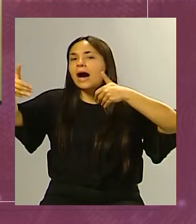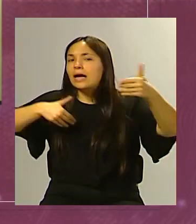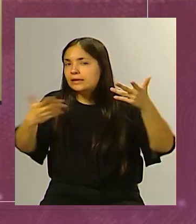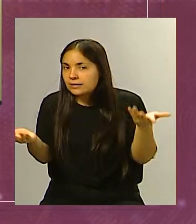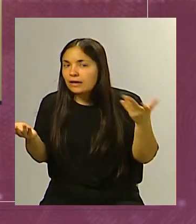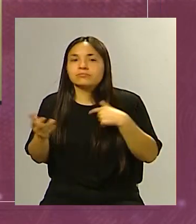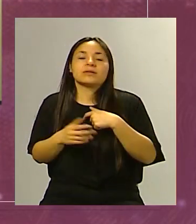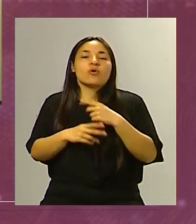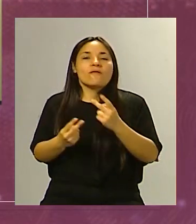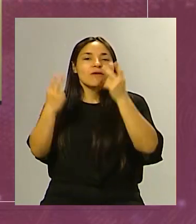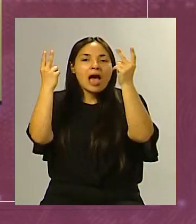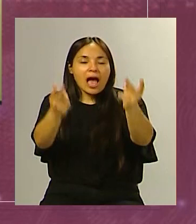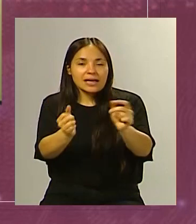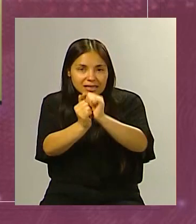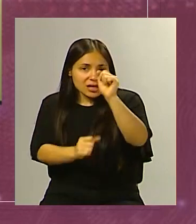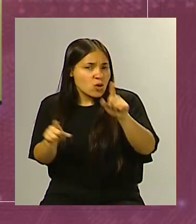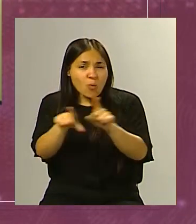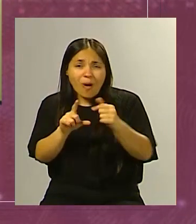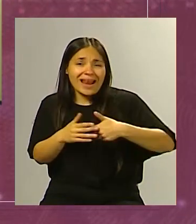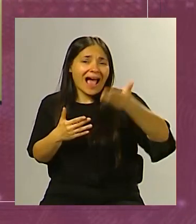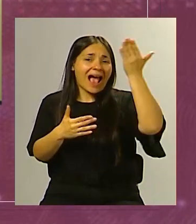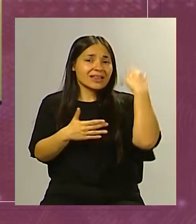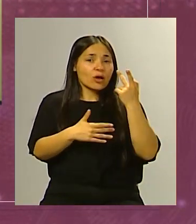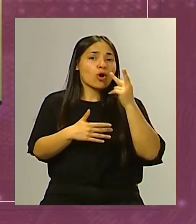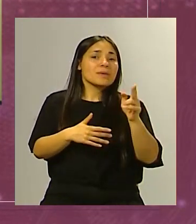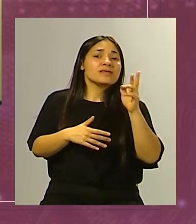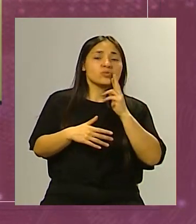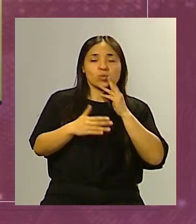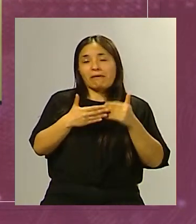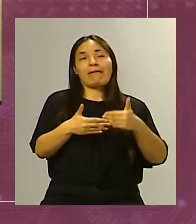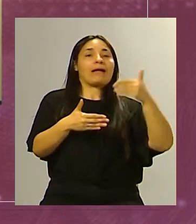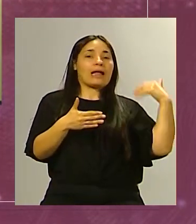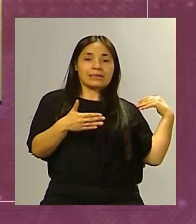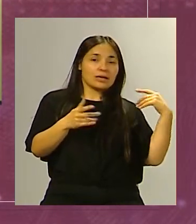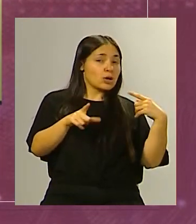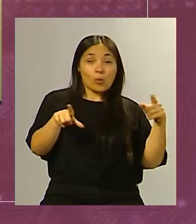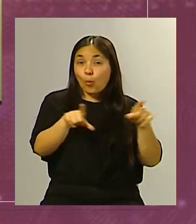viajes de egresados, ¿están al mismo nivel que estaban en la pre-pandemia o todavía falta?